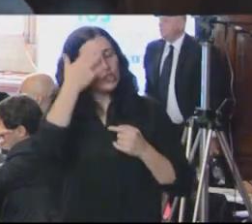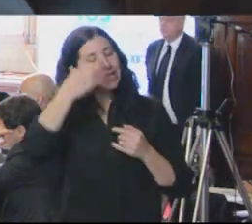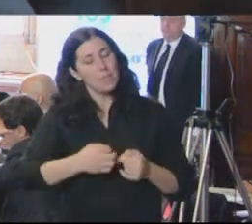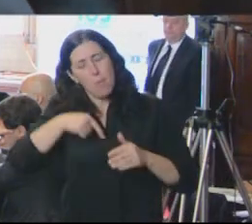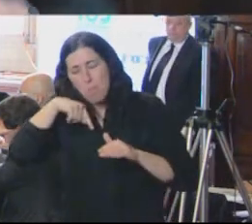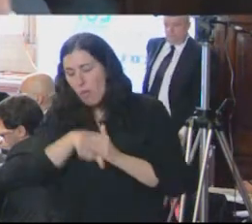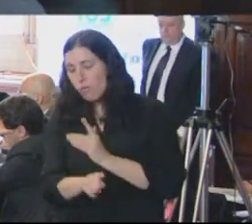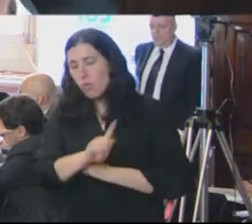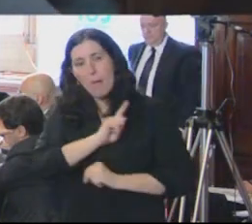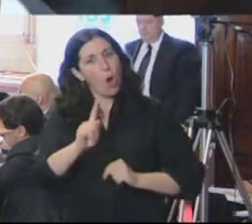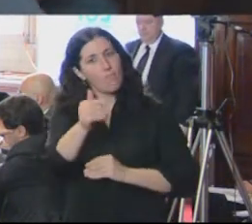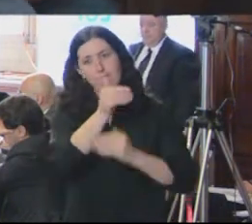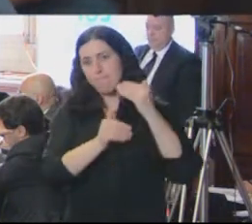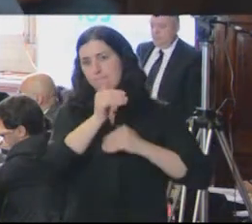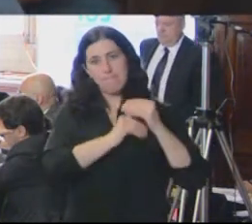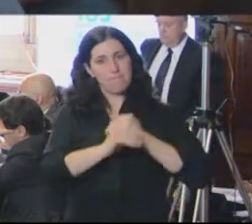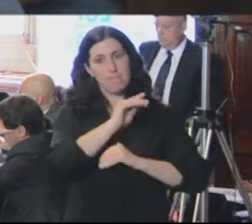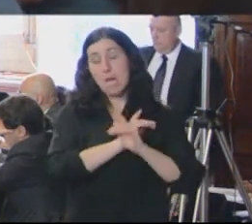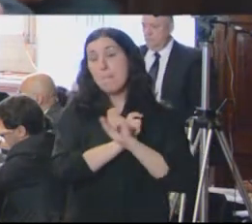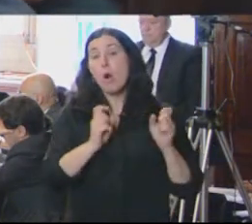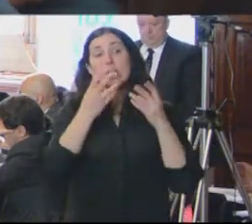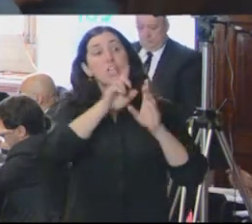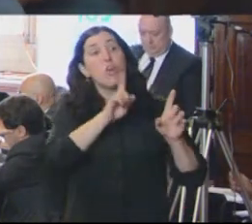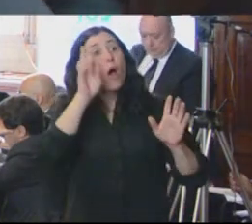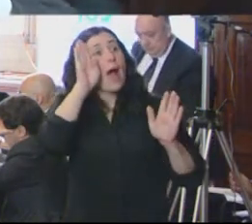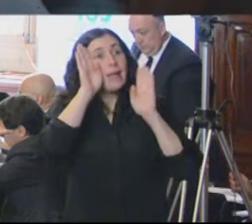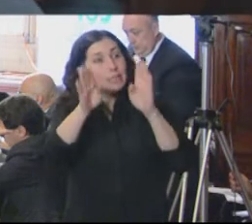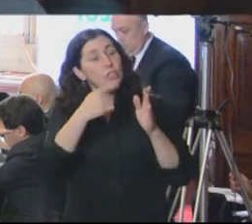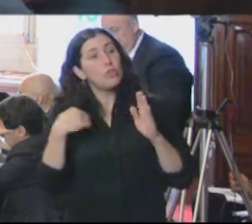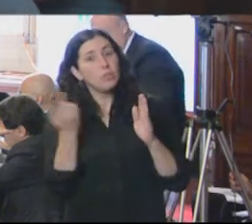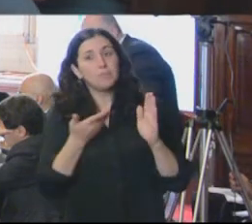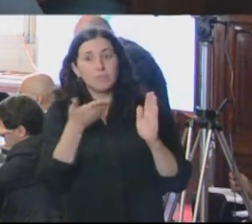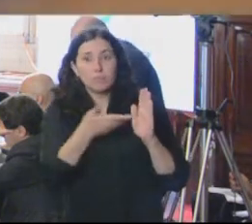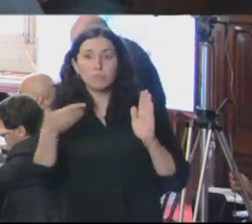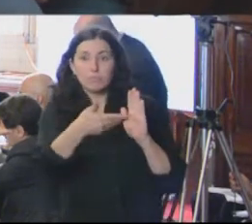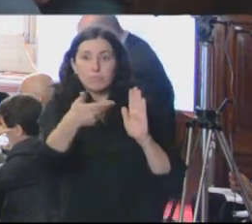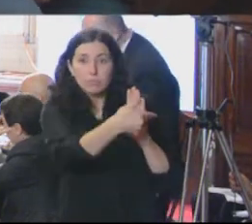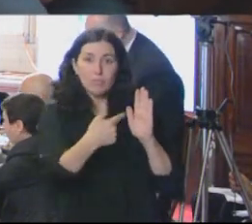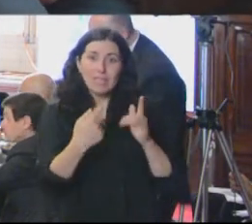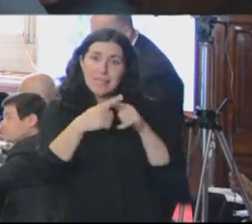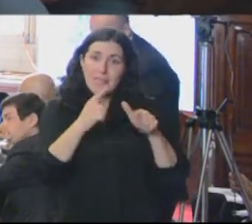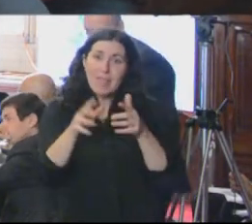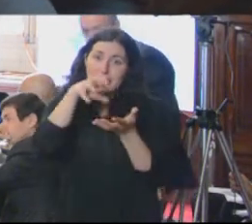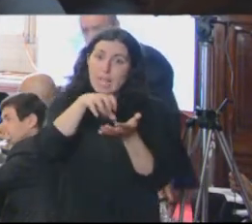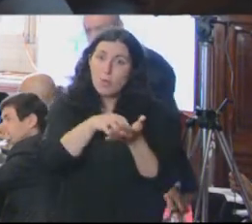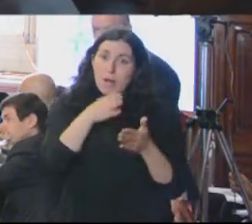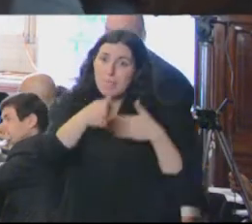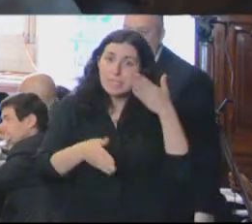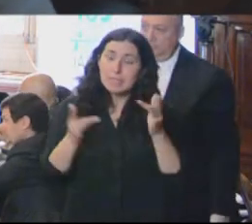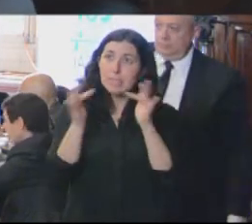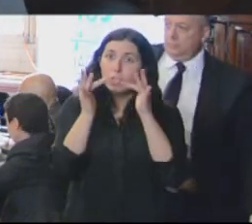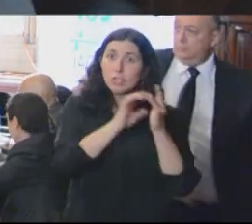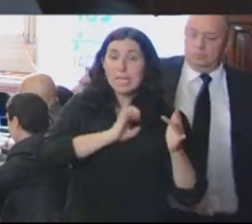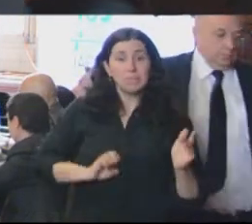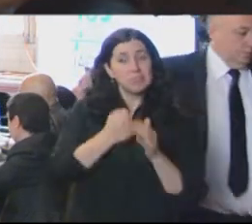se están avanzando porque primero no se están tomando en cuenta las solicitudes que en los diferentes espacios de interlocución se hacen con el Estado colombiano.